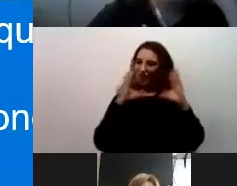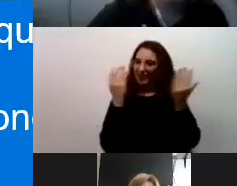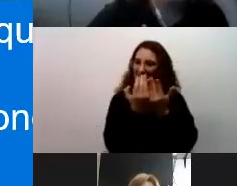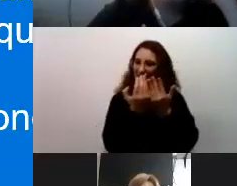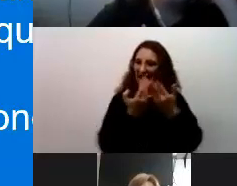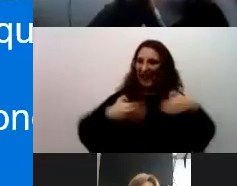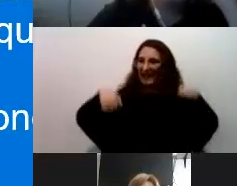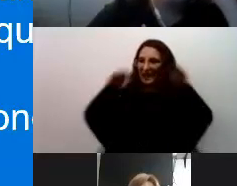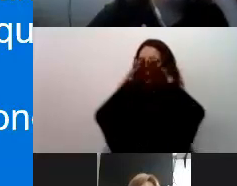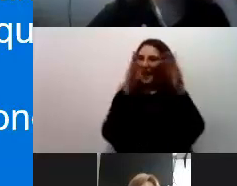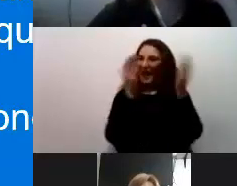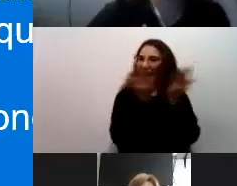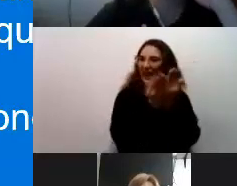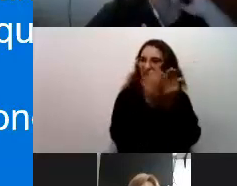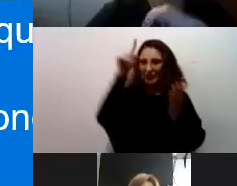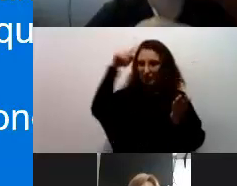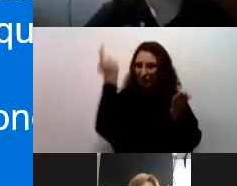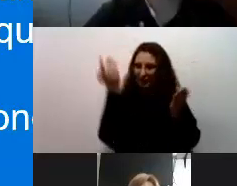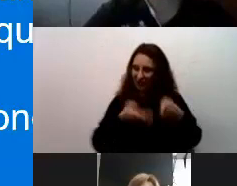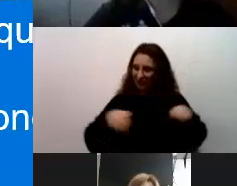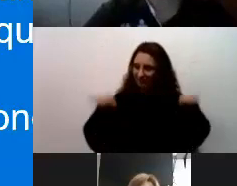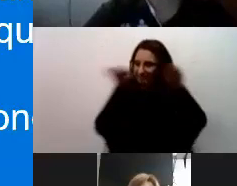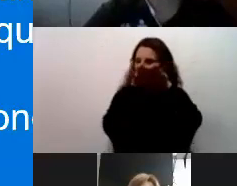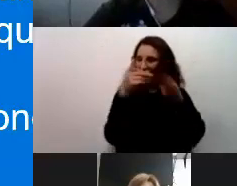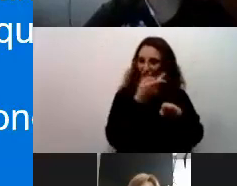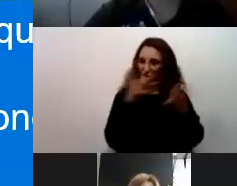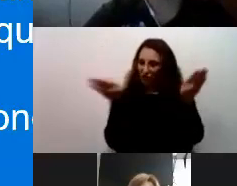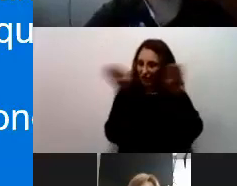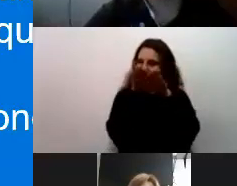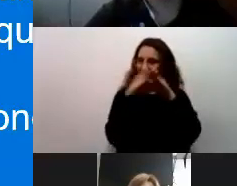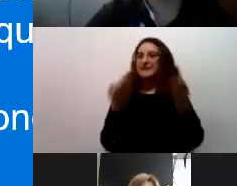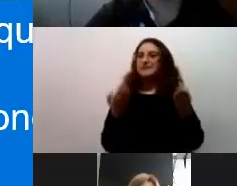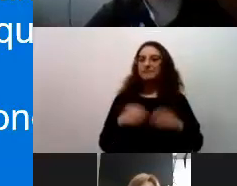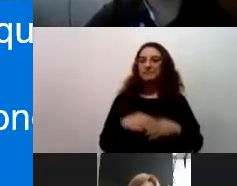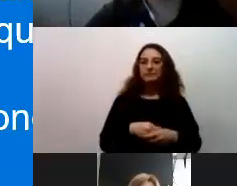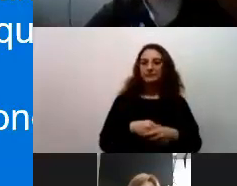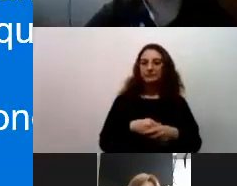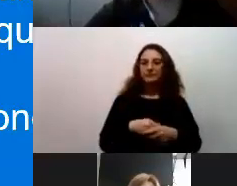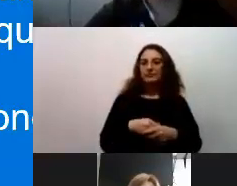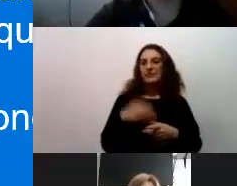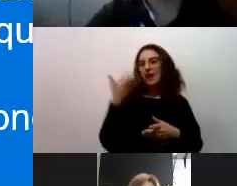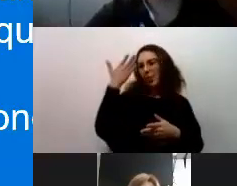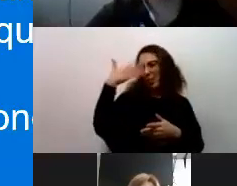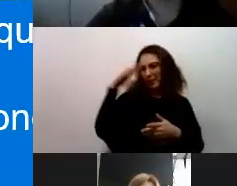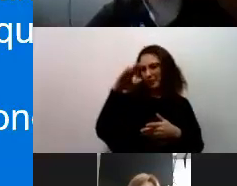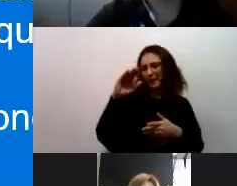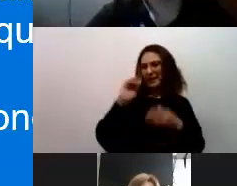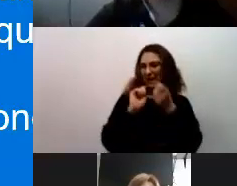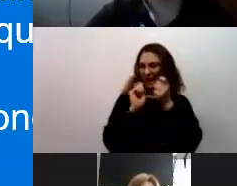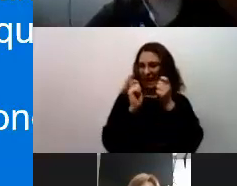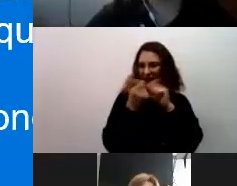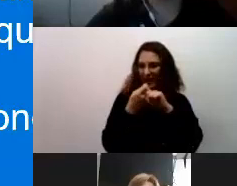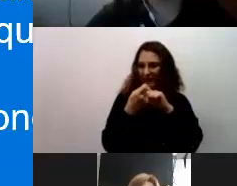por Patricio Alejandro Maraniello. Con posterioridad a esa norma, la Corte